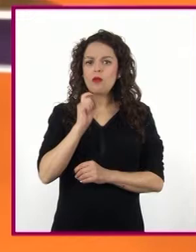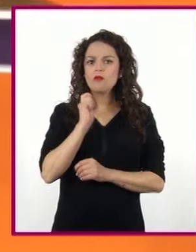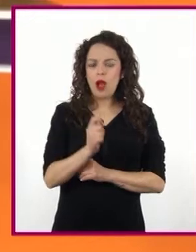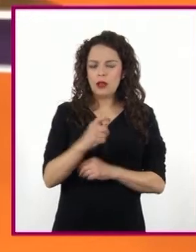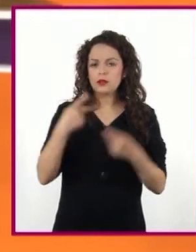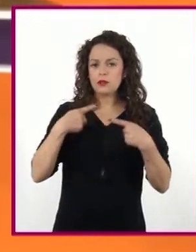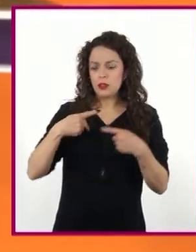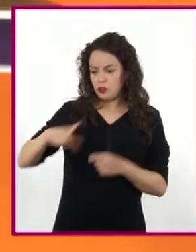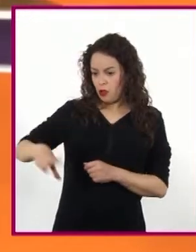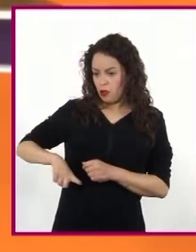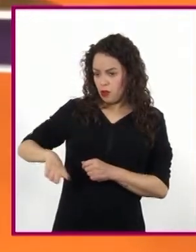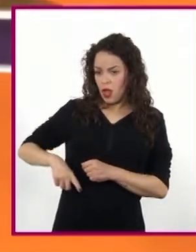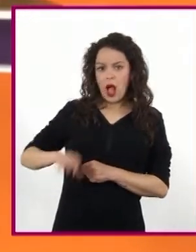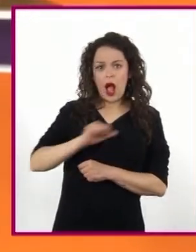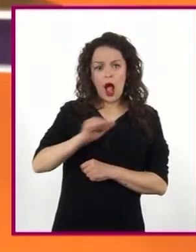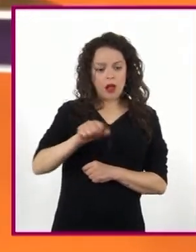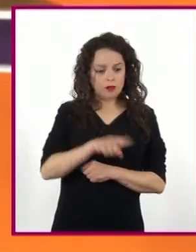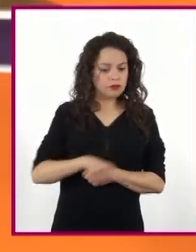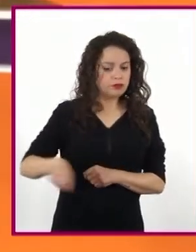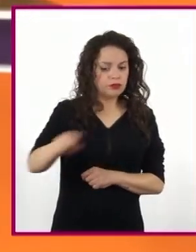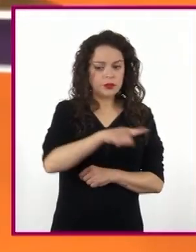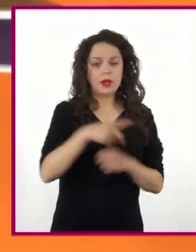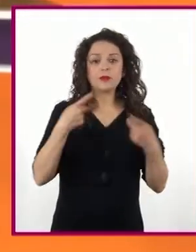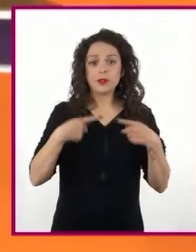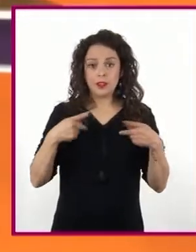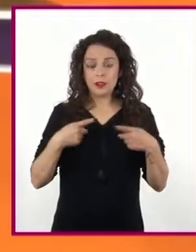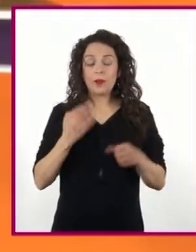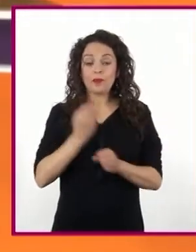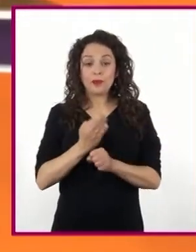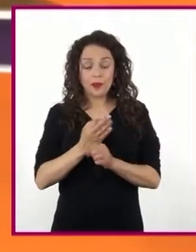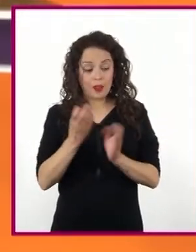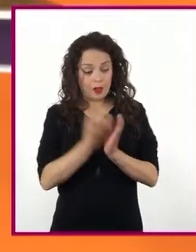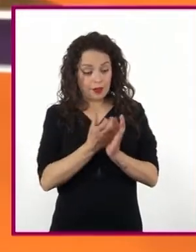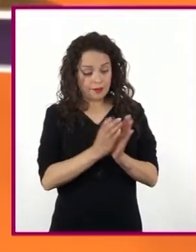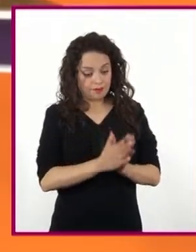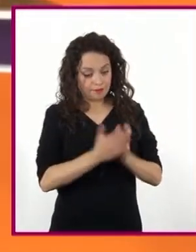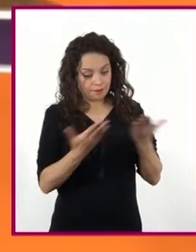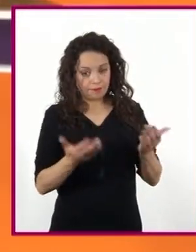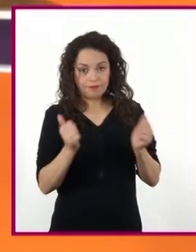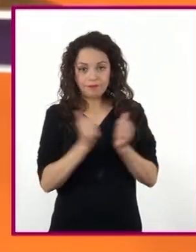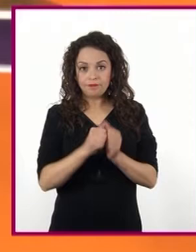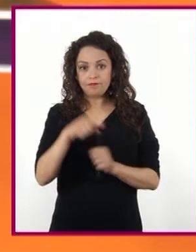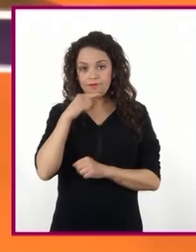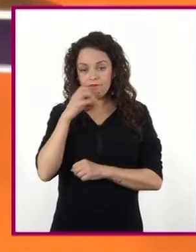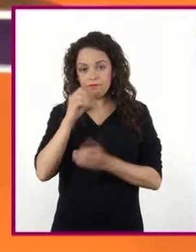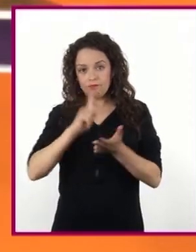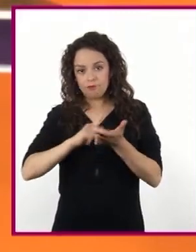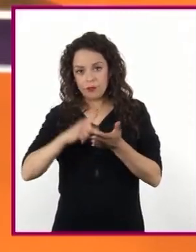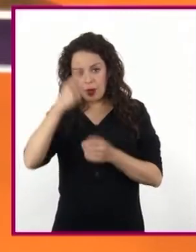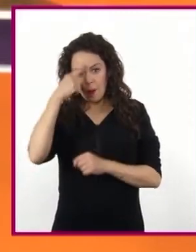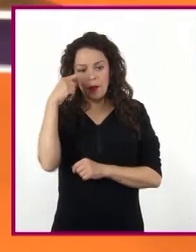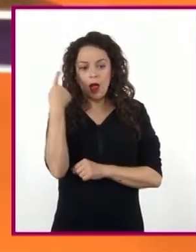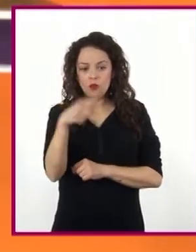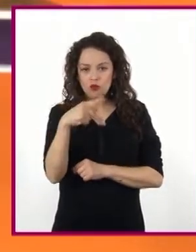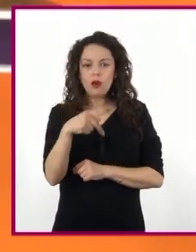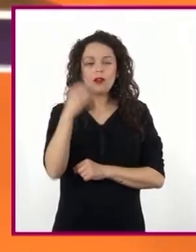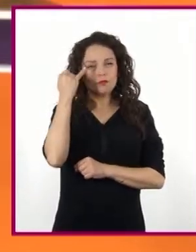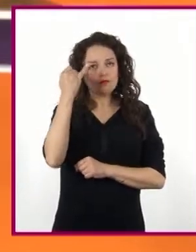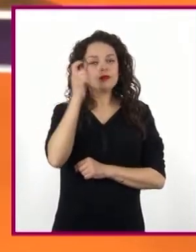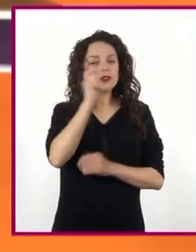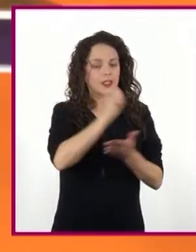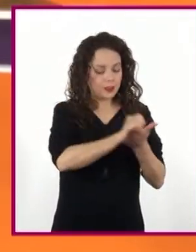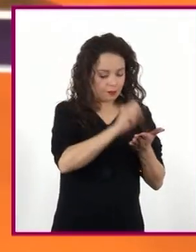gobernados. Les invito a abrir su libreta y a tomar su bolígrafo para que hagan las anotaciones pertinentes. De la misma